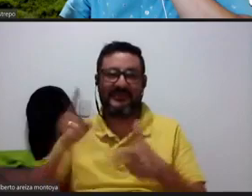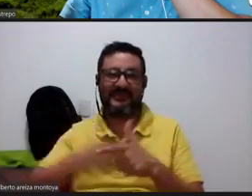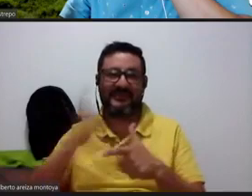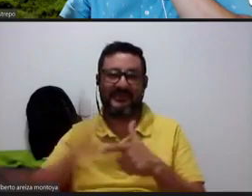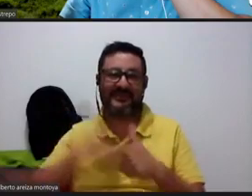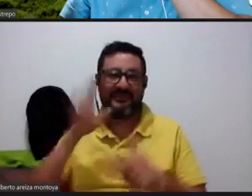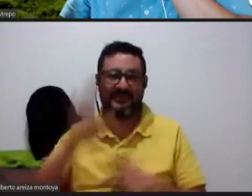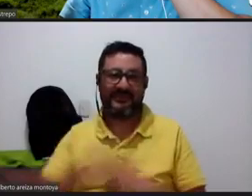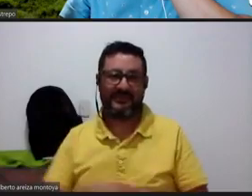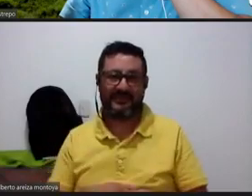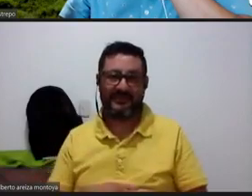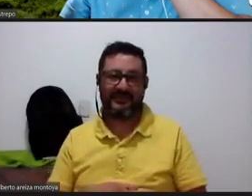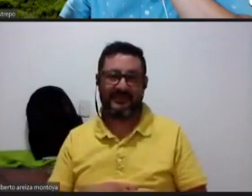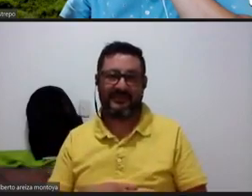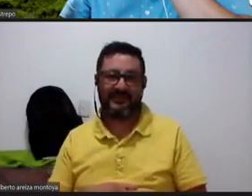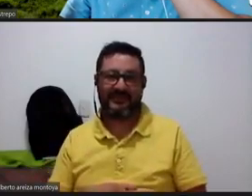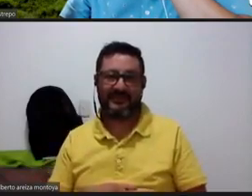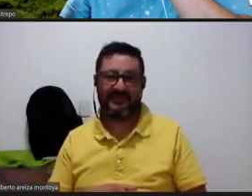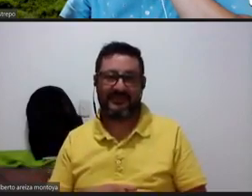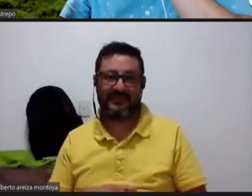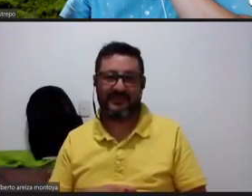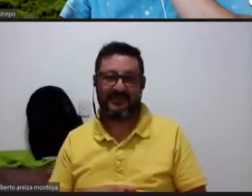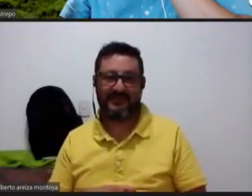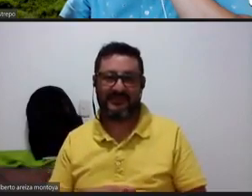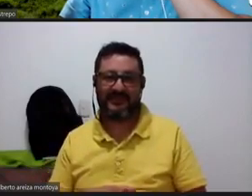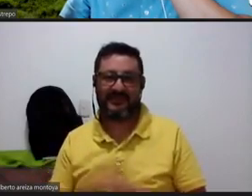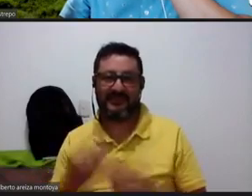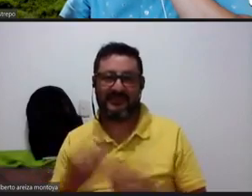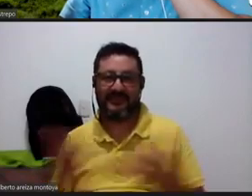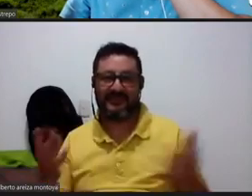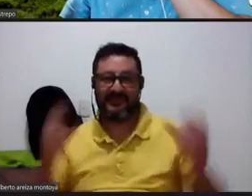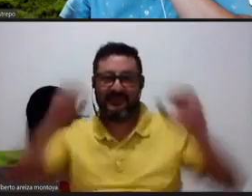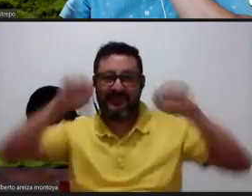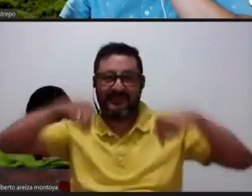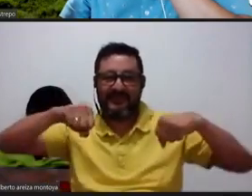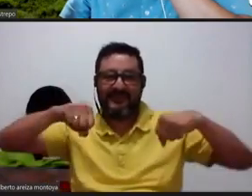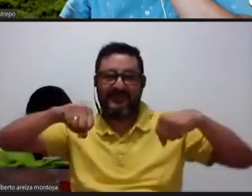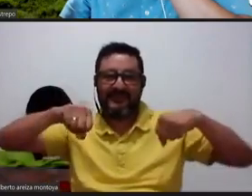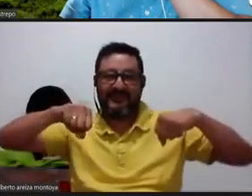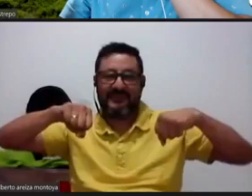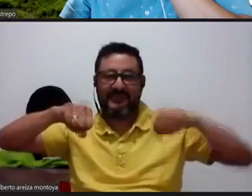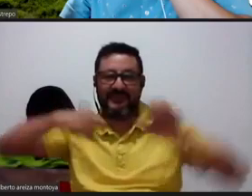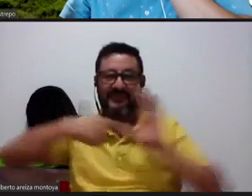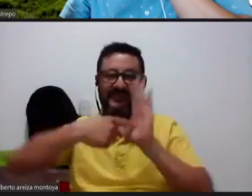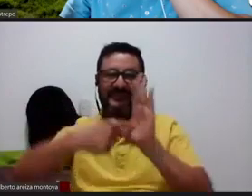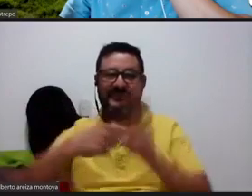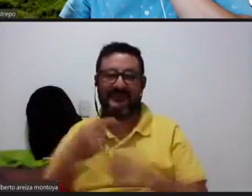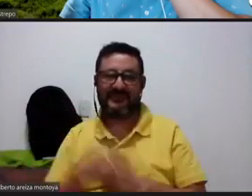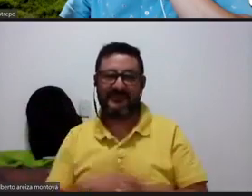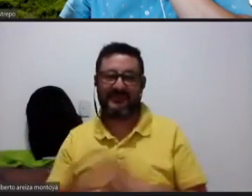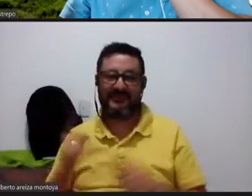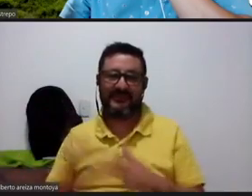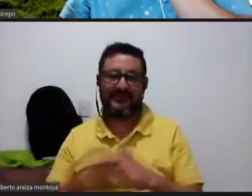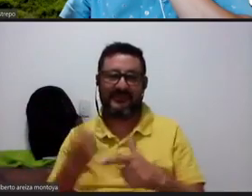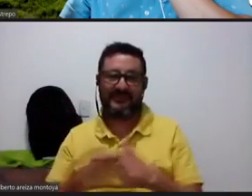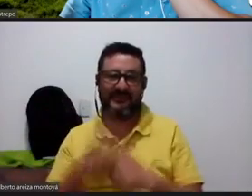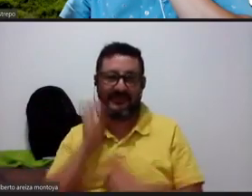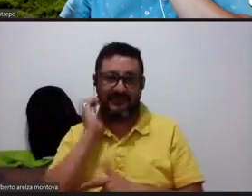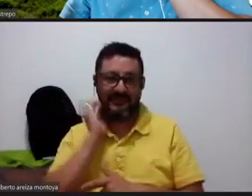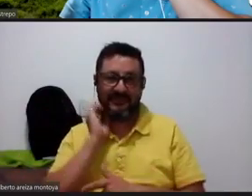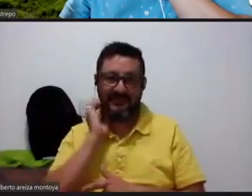tengo deficiencia en alguna de esas cualidades físicas, entonces se me puede representar en el rendimiento. Entonces,